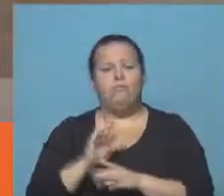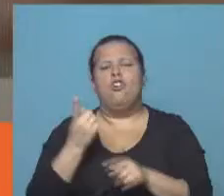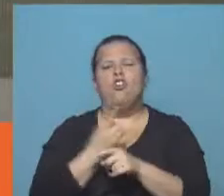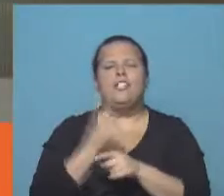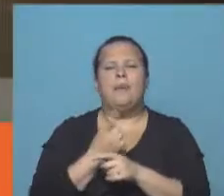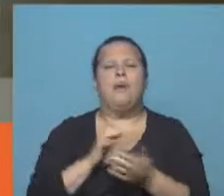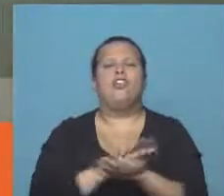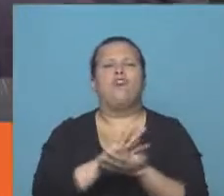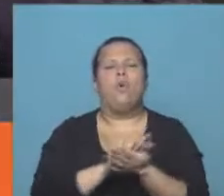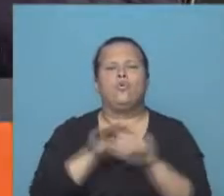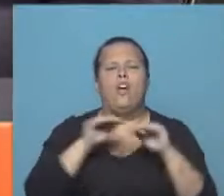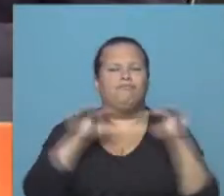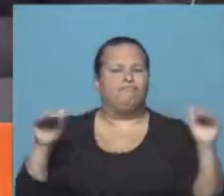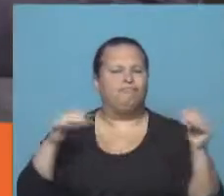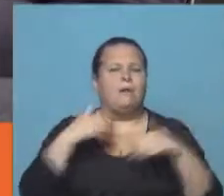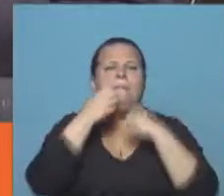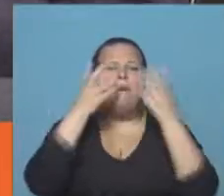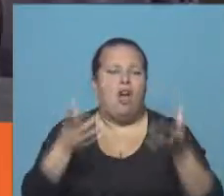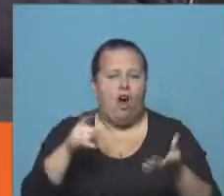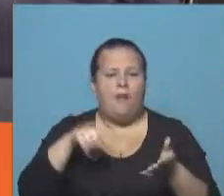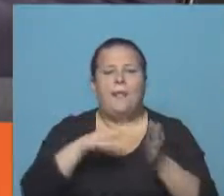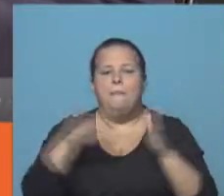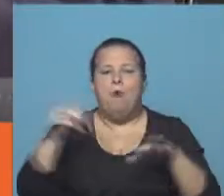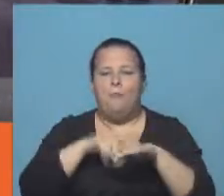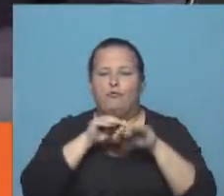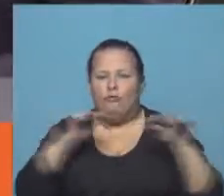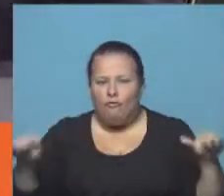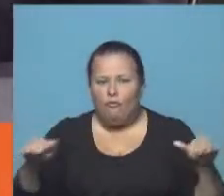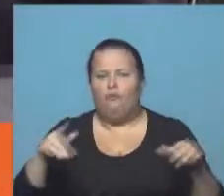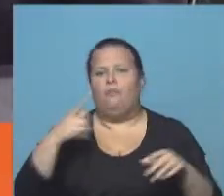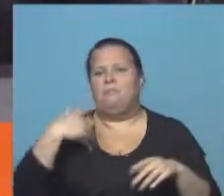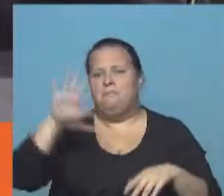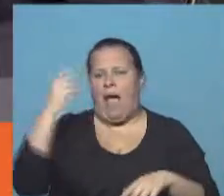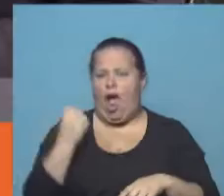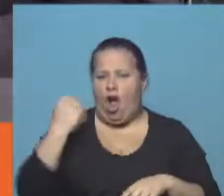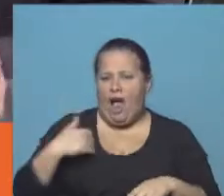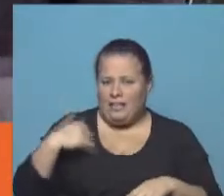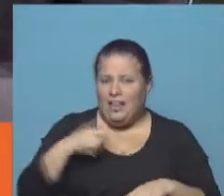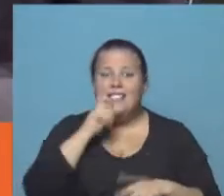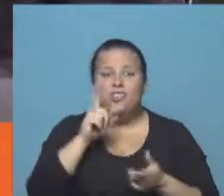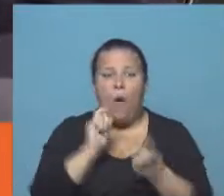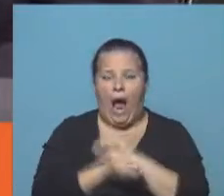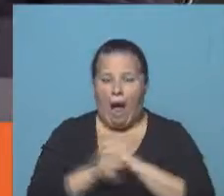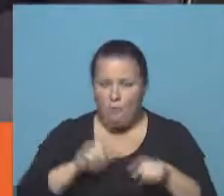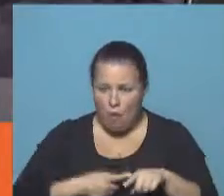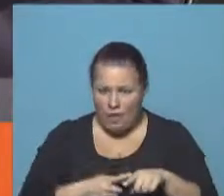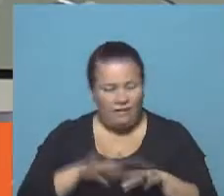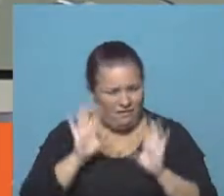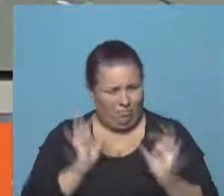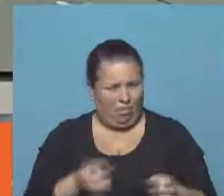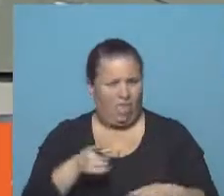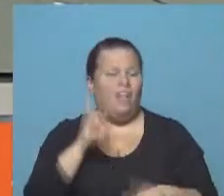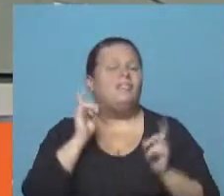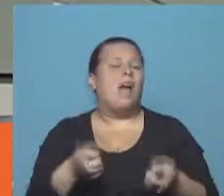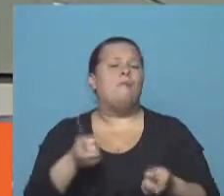podía salir de la recesión, no se podía salir de este proceso de estancamiento que dominaba la economía argentina si no había un cambio de política. Eso está claro, además fue lo